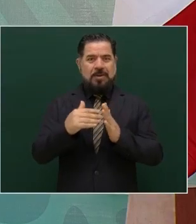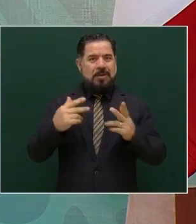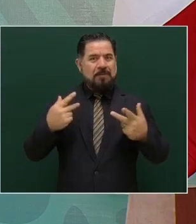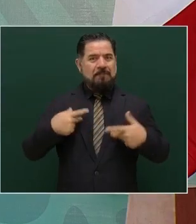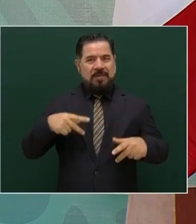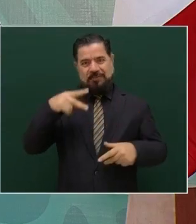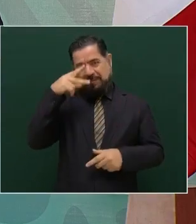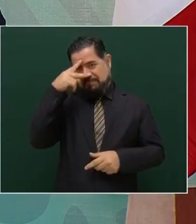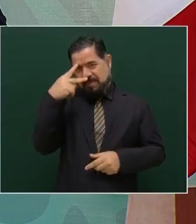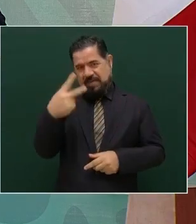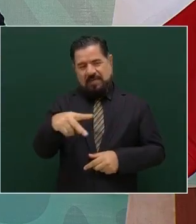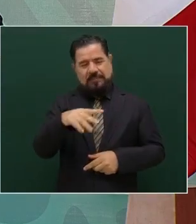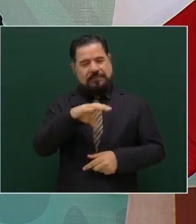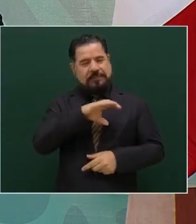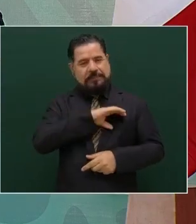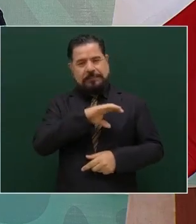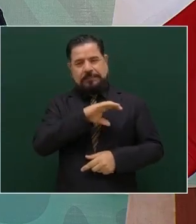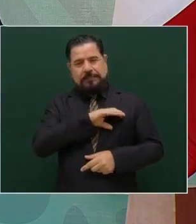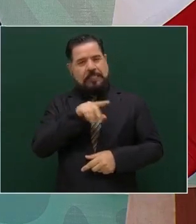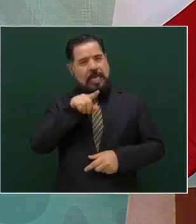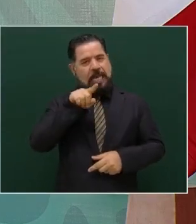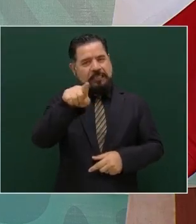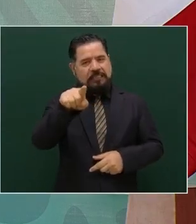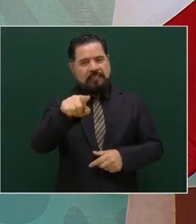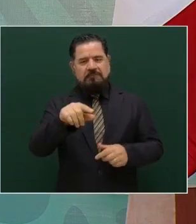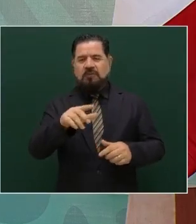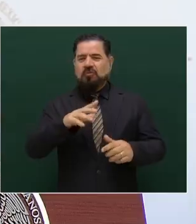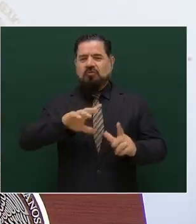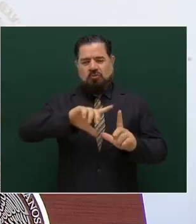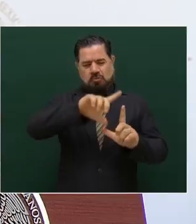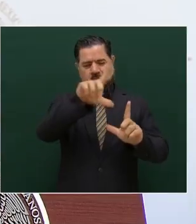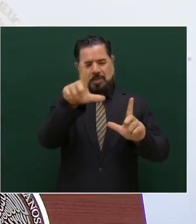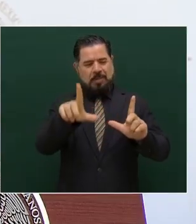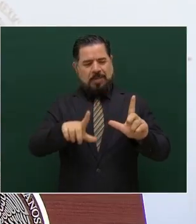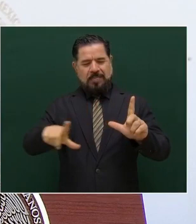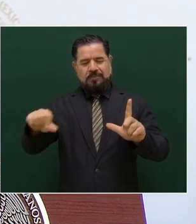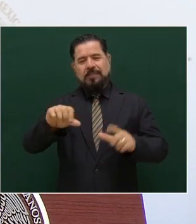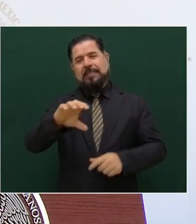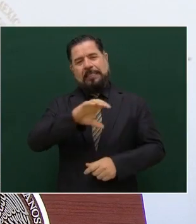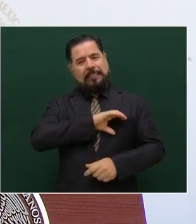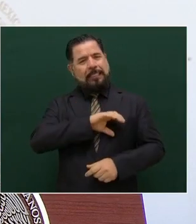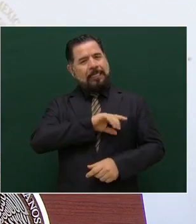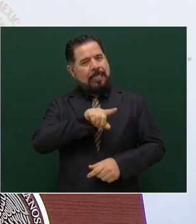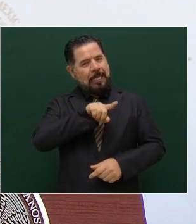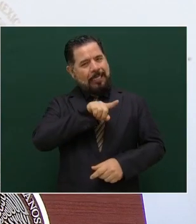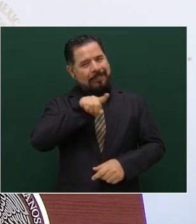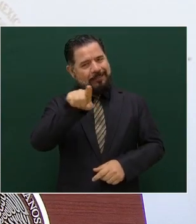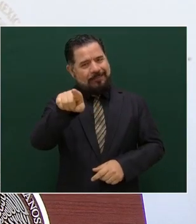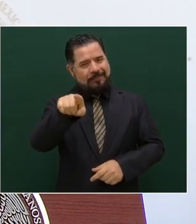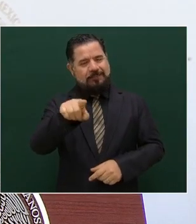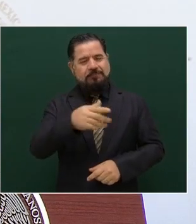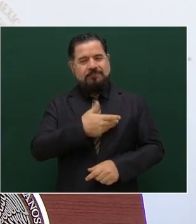todos los ámbitos sociales y en toda la geografía nacional.